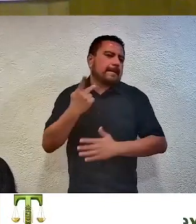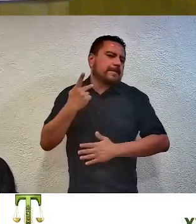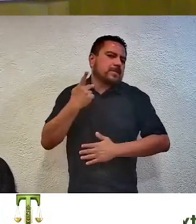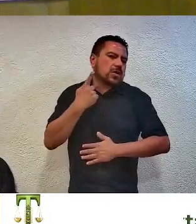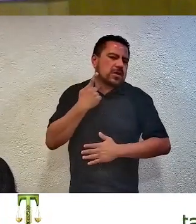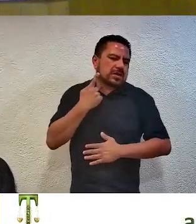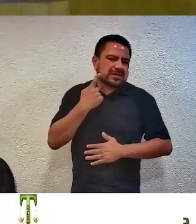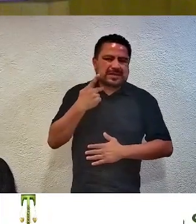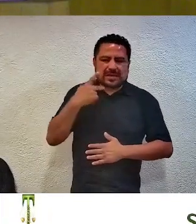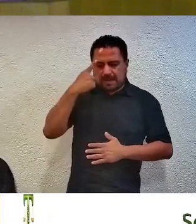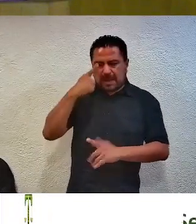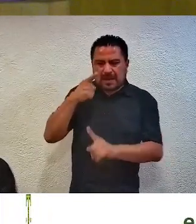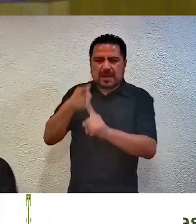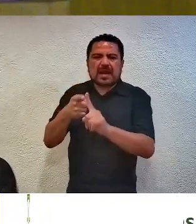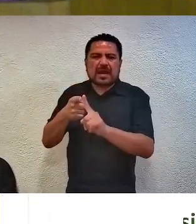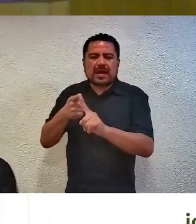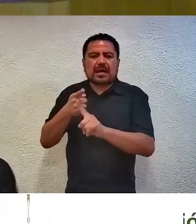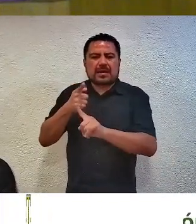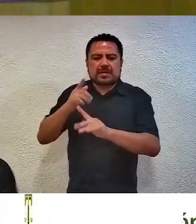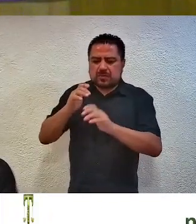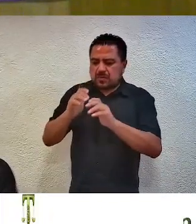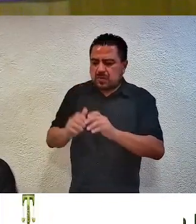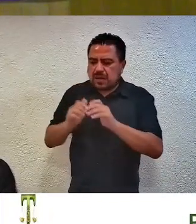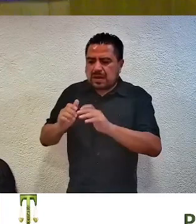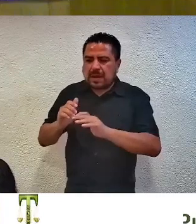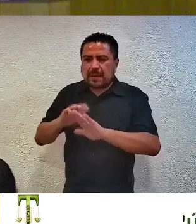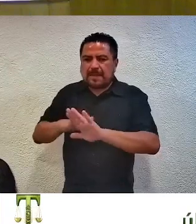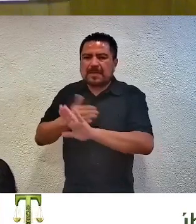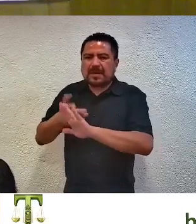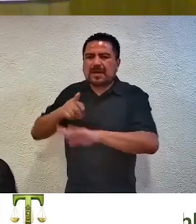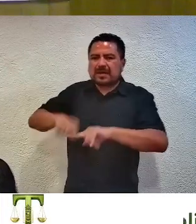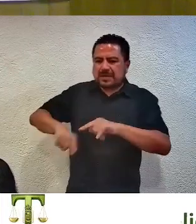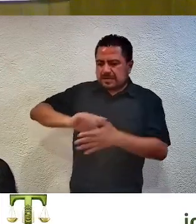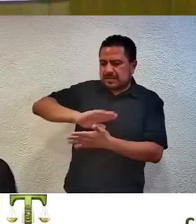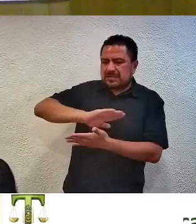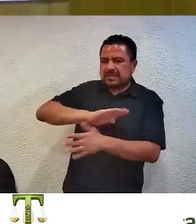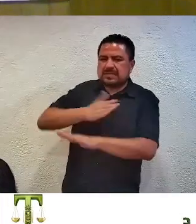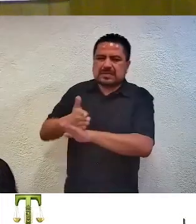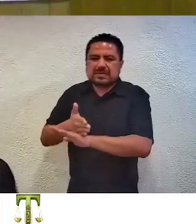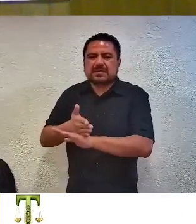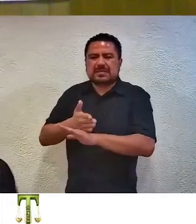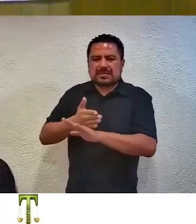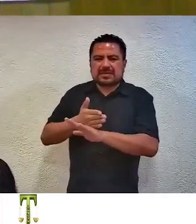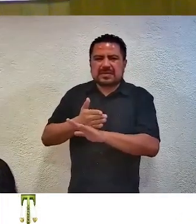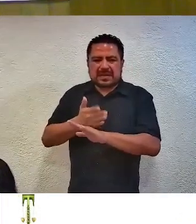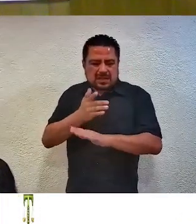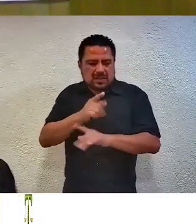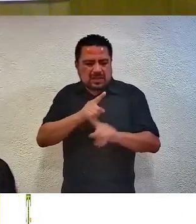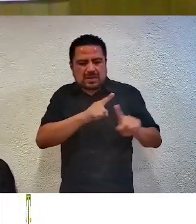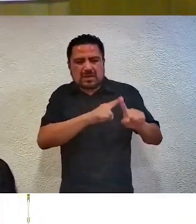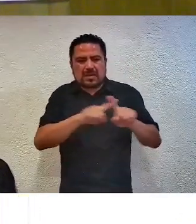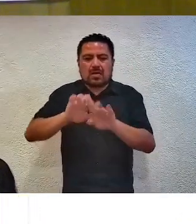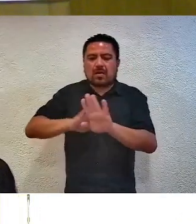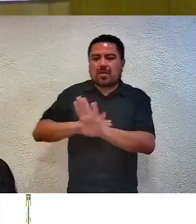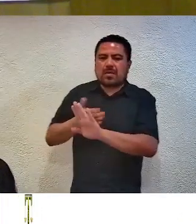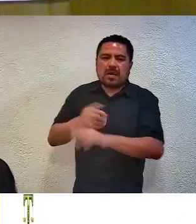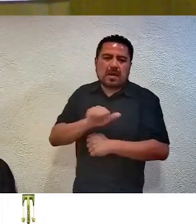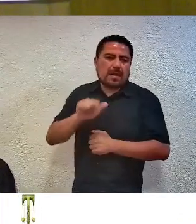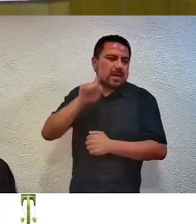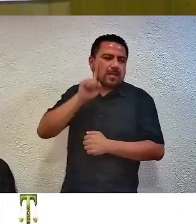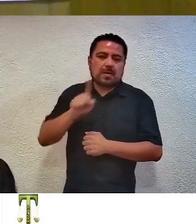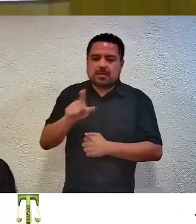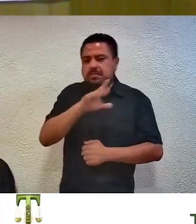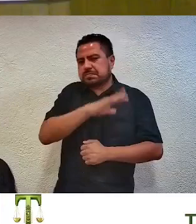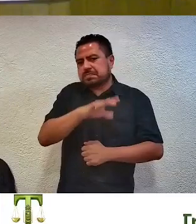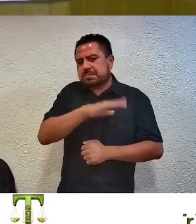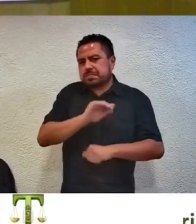públicas destinadas a prevenir, atender, investigar, sancionar y erradicar los diferentes tipos de violencia, lo cual omite señalar en